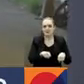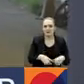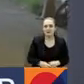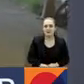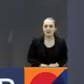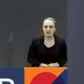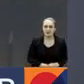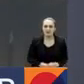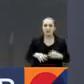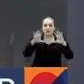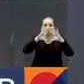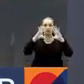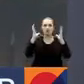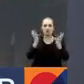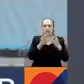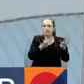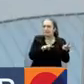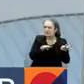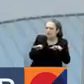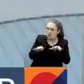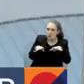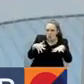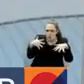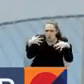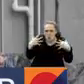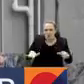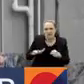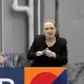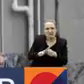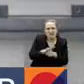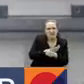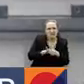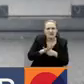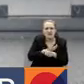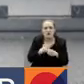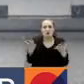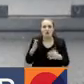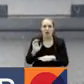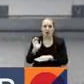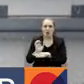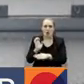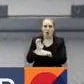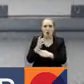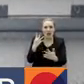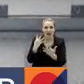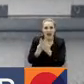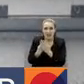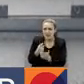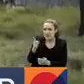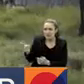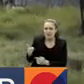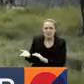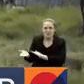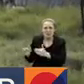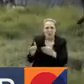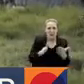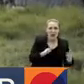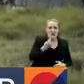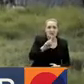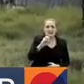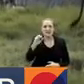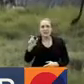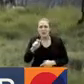En el mundo, gran conmoción deja la actual situación carcelaria en Ecuador. Más de un centenar de muertos en un motín,